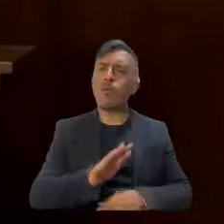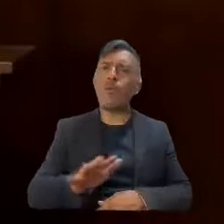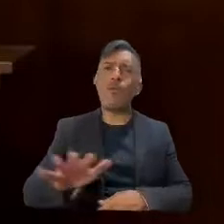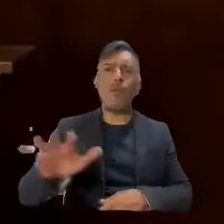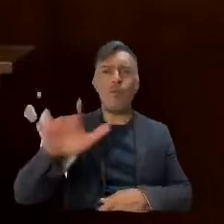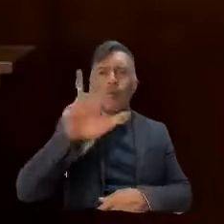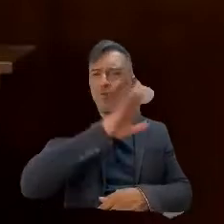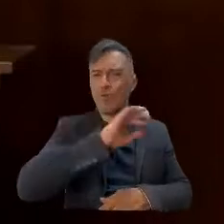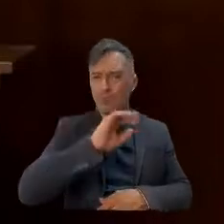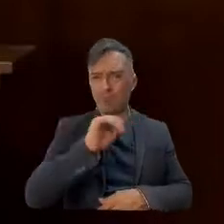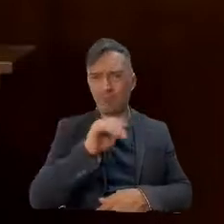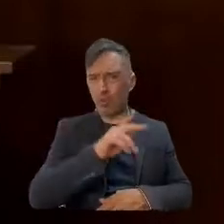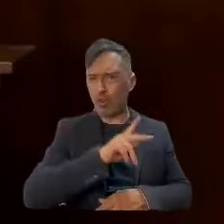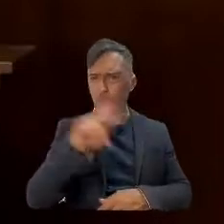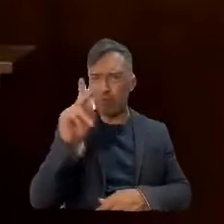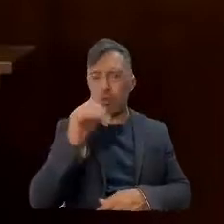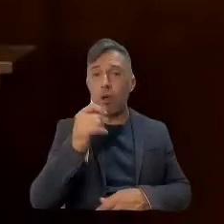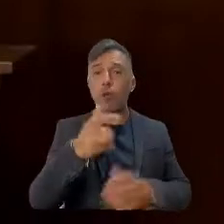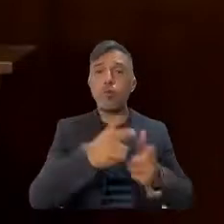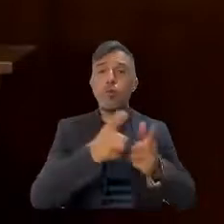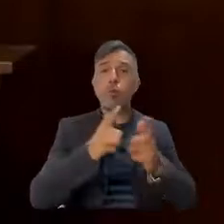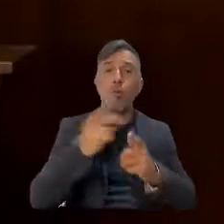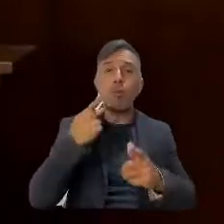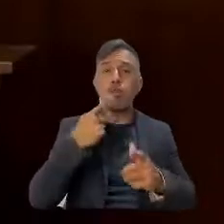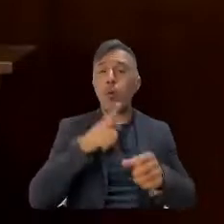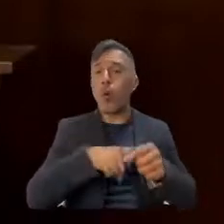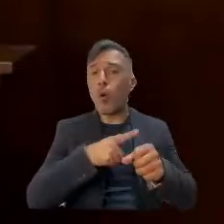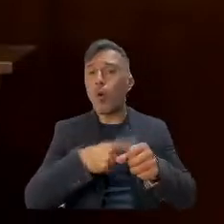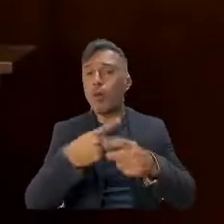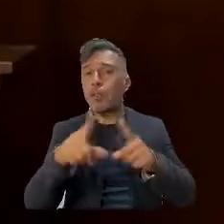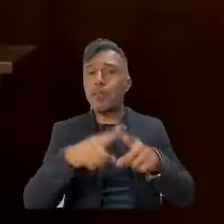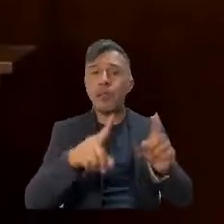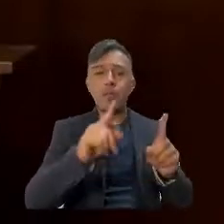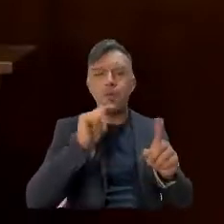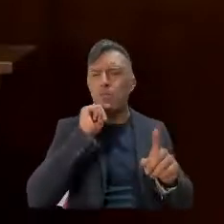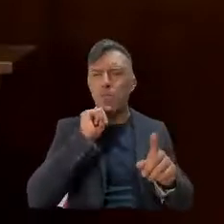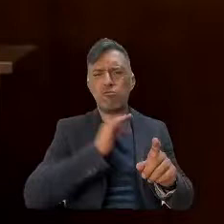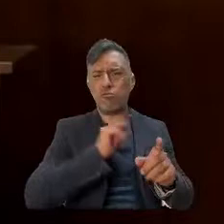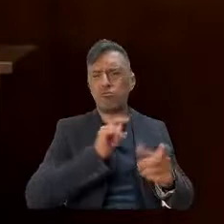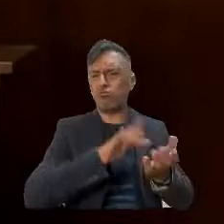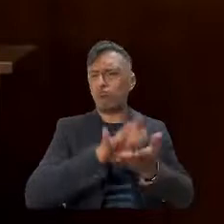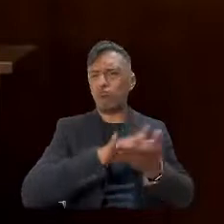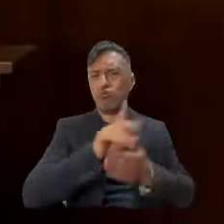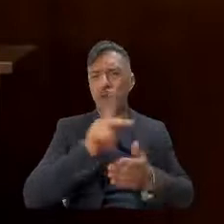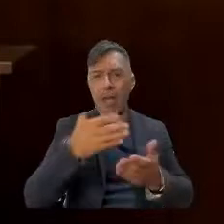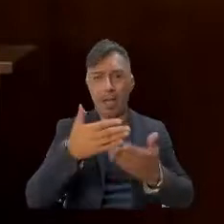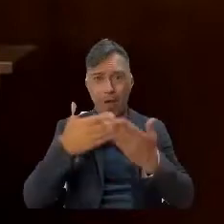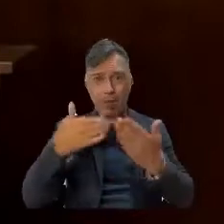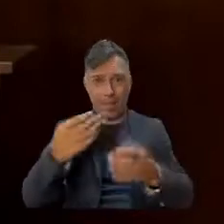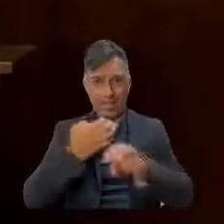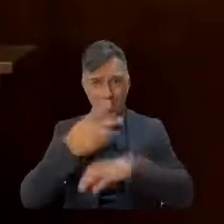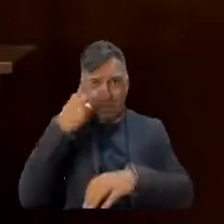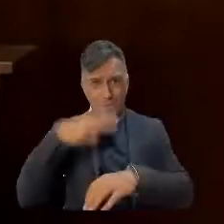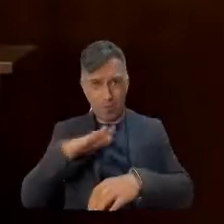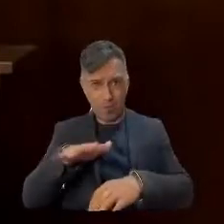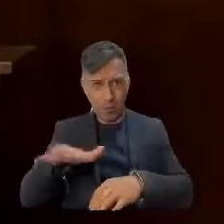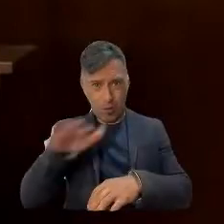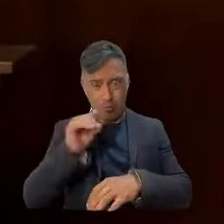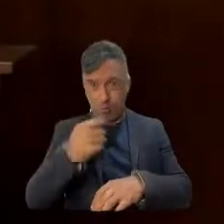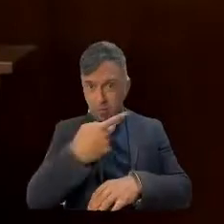distinción, sin condicionamiento político, contrario a cómo es la política social actualmente del Estado de México. Y esta